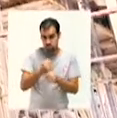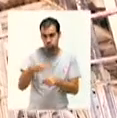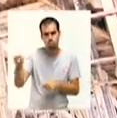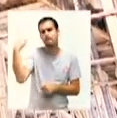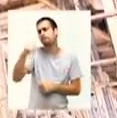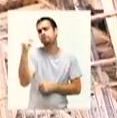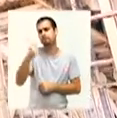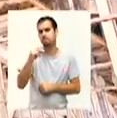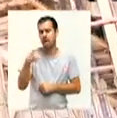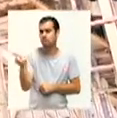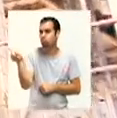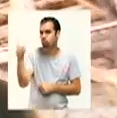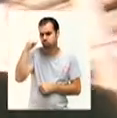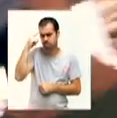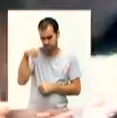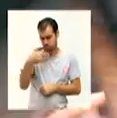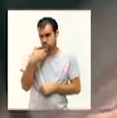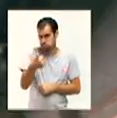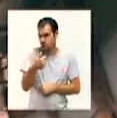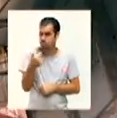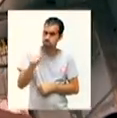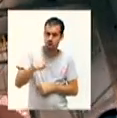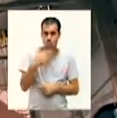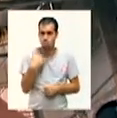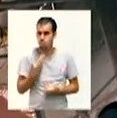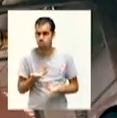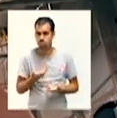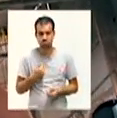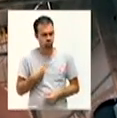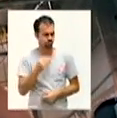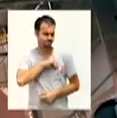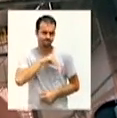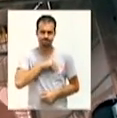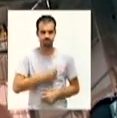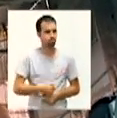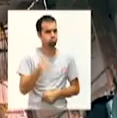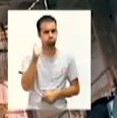estar adiestrándote ya en el trabajo? Yo me siento bien aquí porque